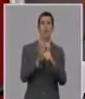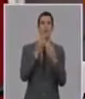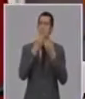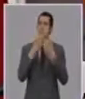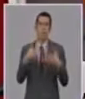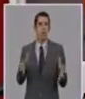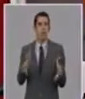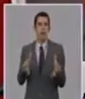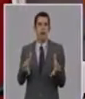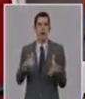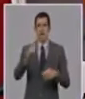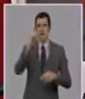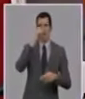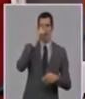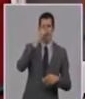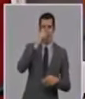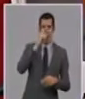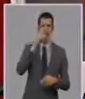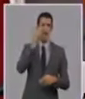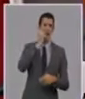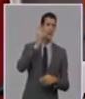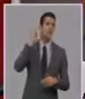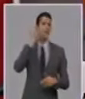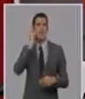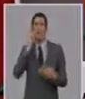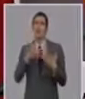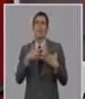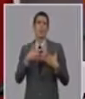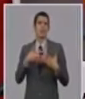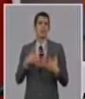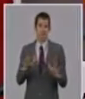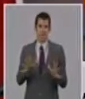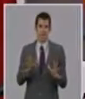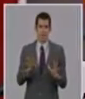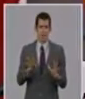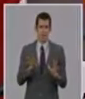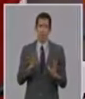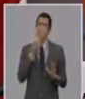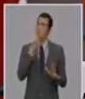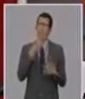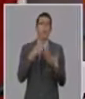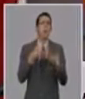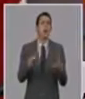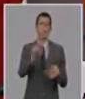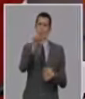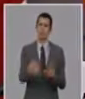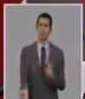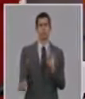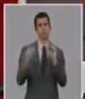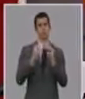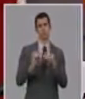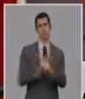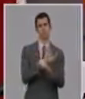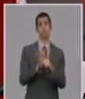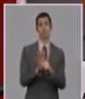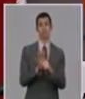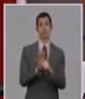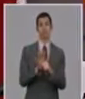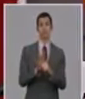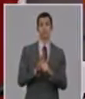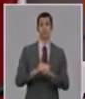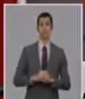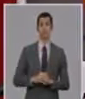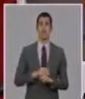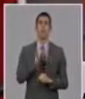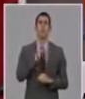no diferencia posiblemente ni clasificaciones en las cuales tenemos de asintomáticos, de sintomáticos,